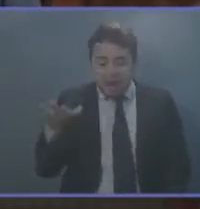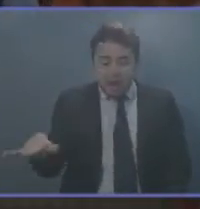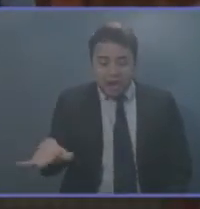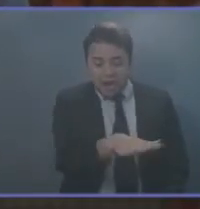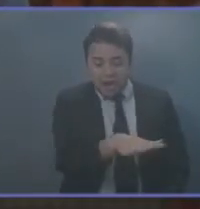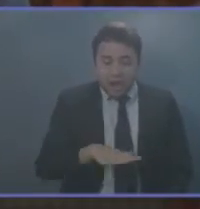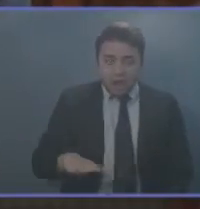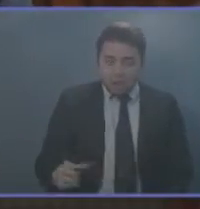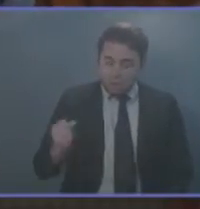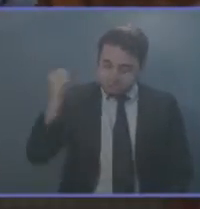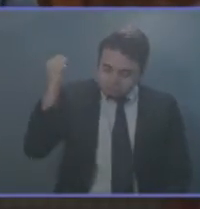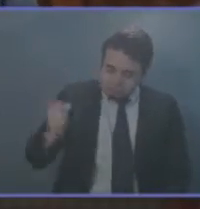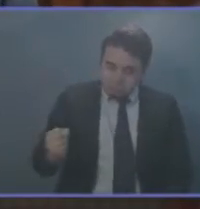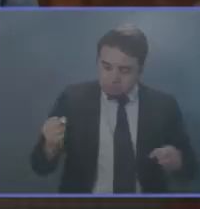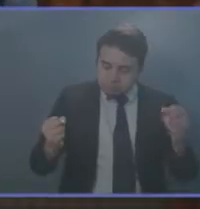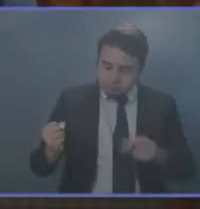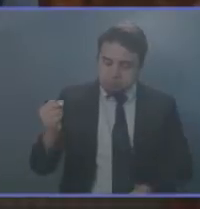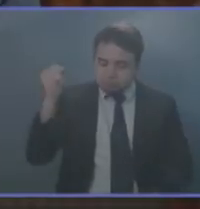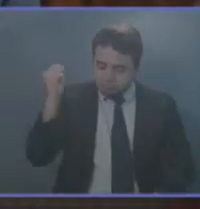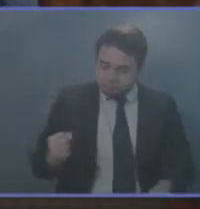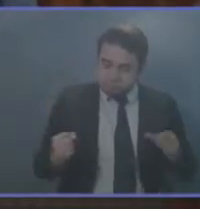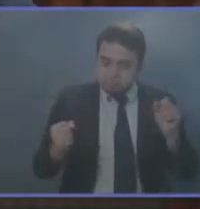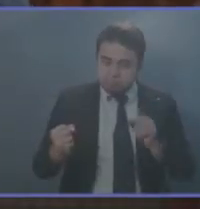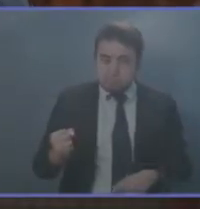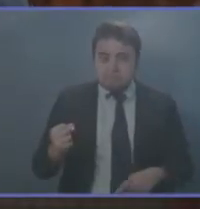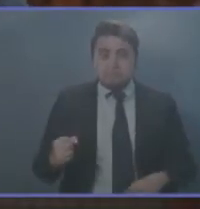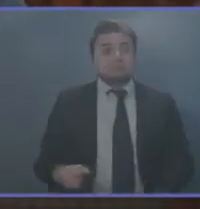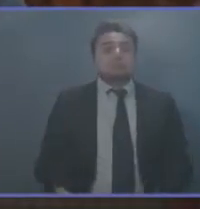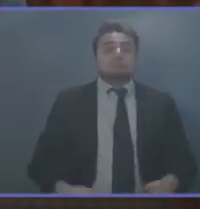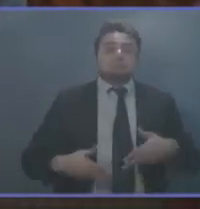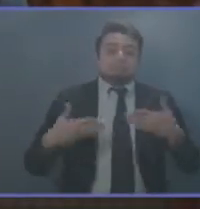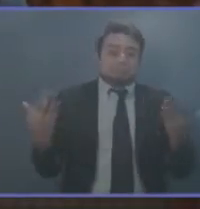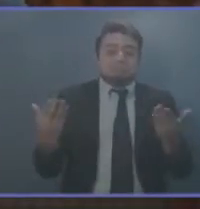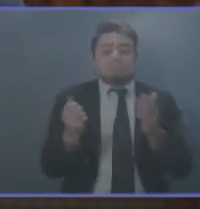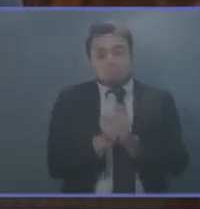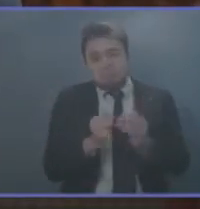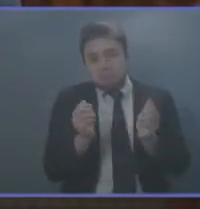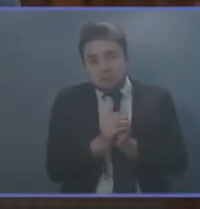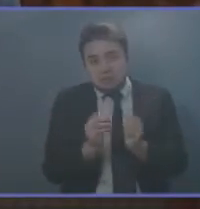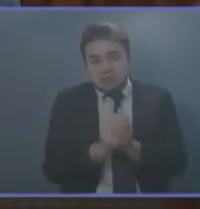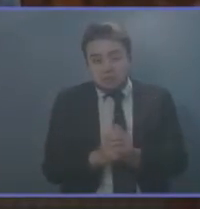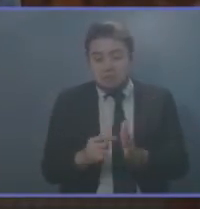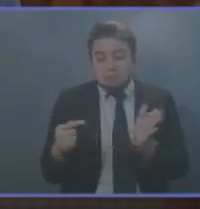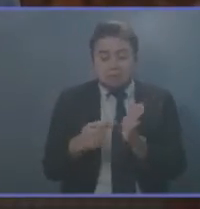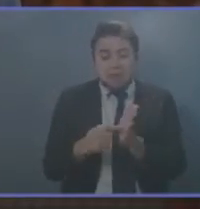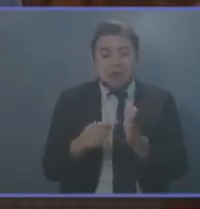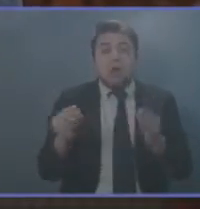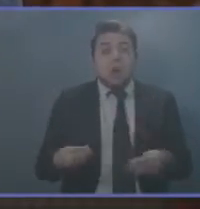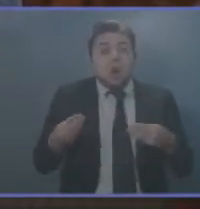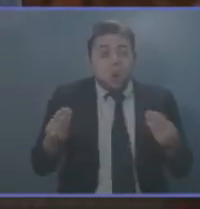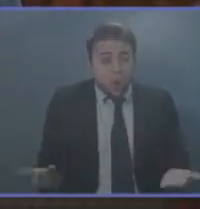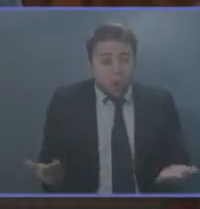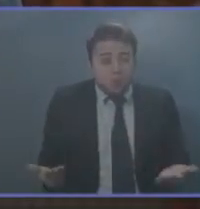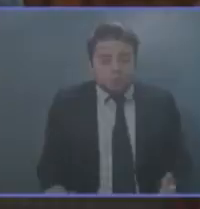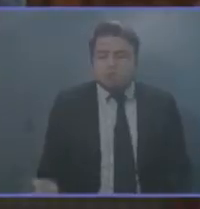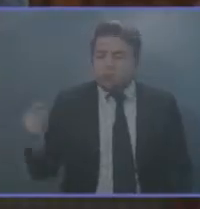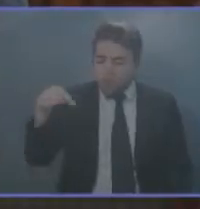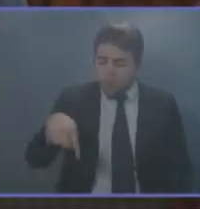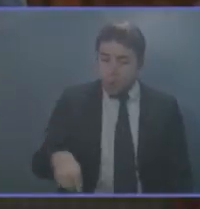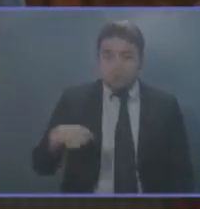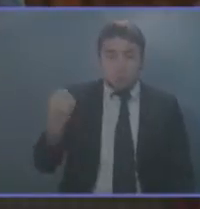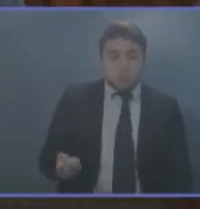agricultores, habían quedado desprotegidos, y que hoy pues con este transitorio pues estamos dándole vida y estamos dándole